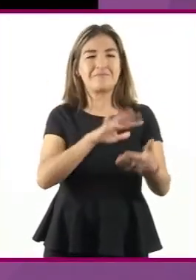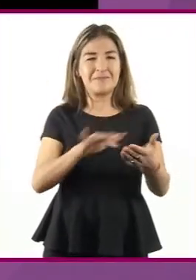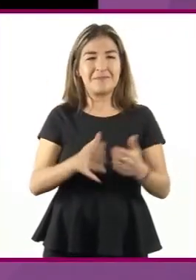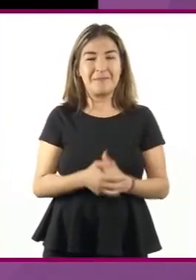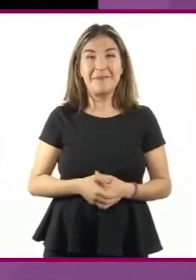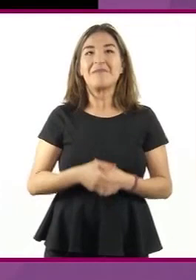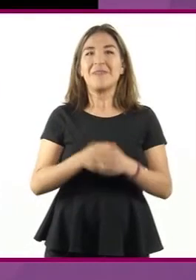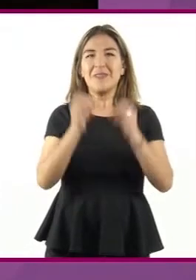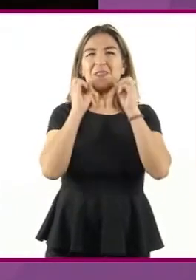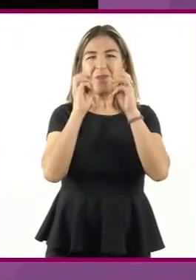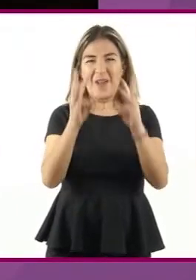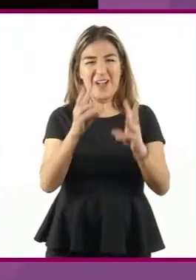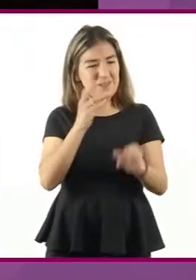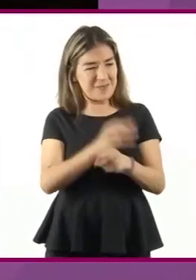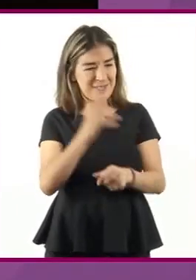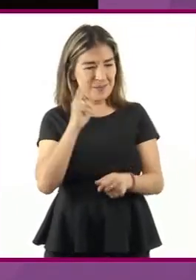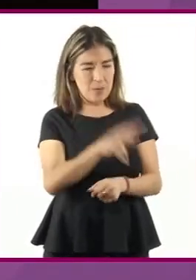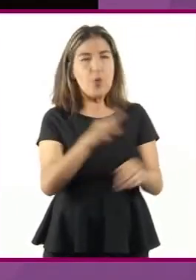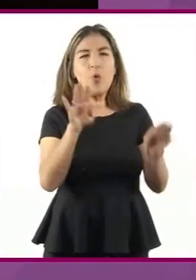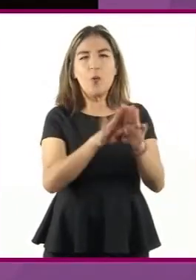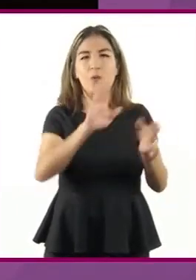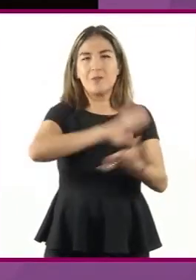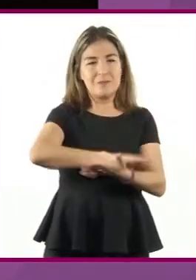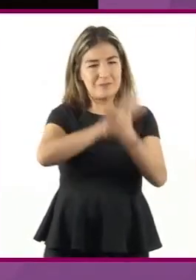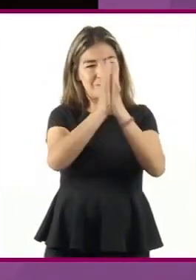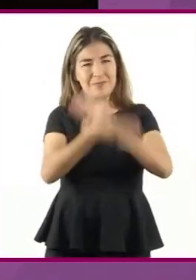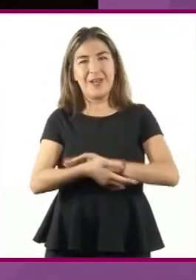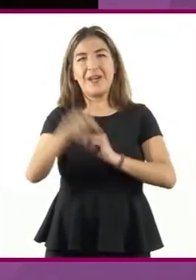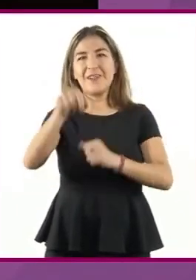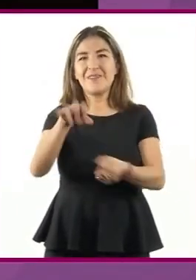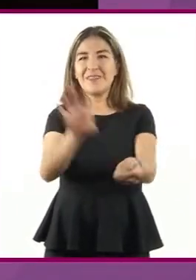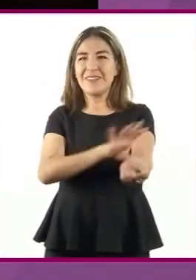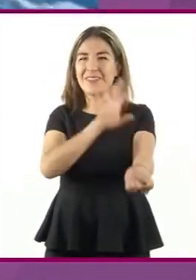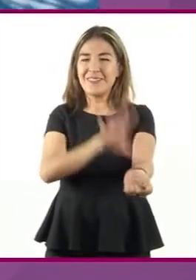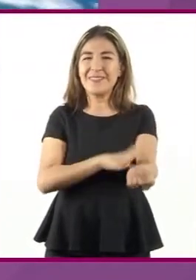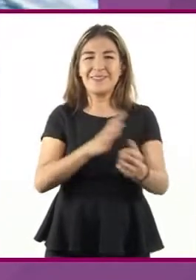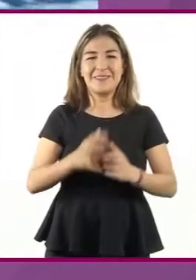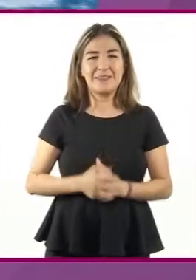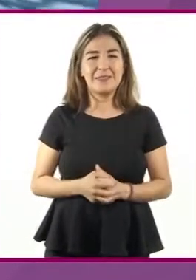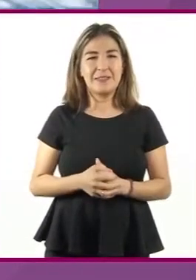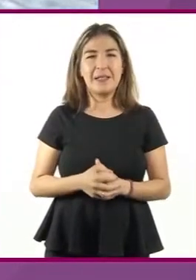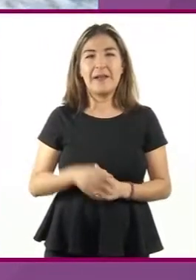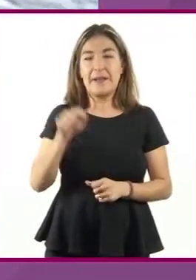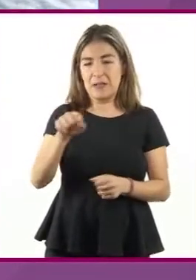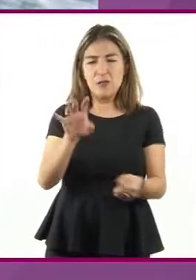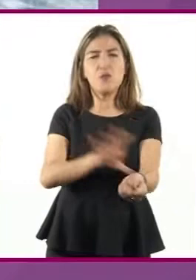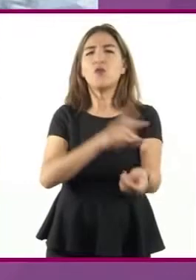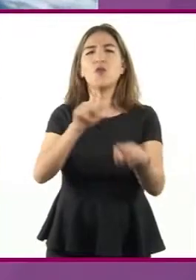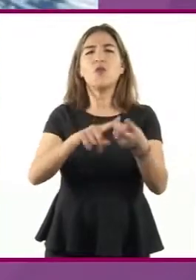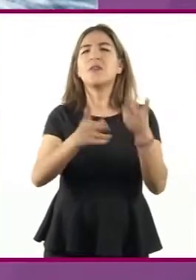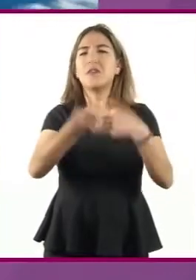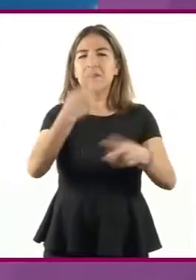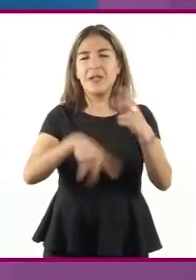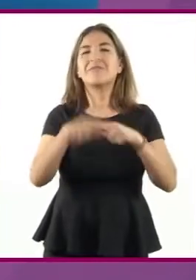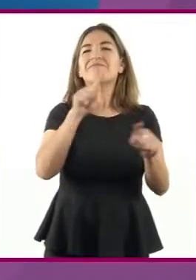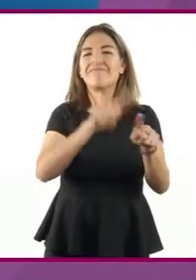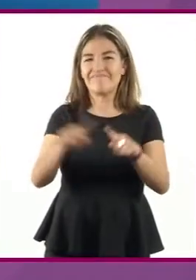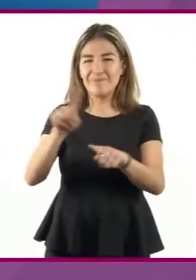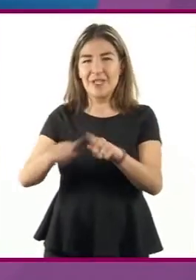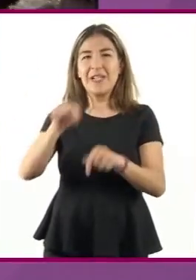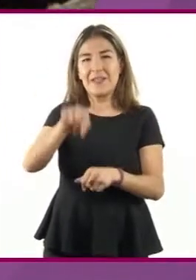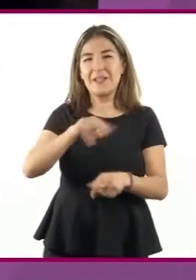¡Wow! Aquí se muestra cómo se presenta y se transforma la energía. La energía proviene de diferentes partes